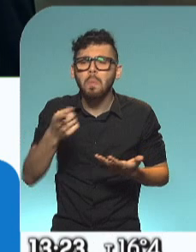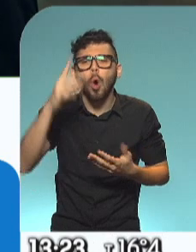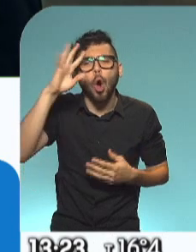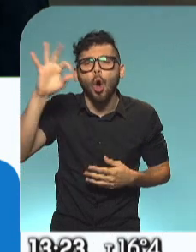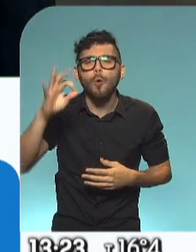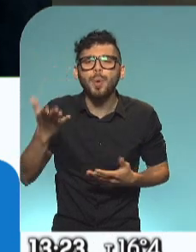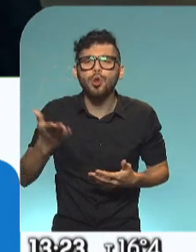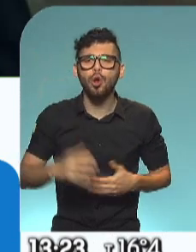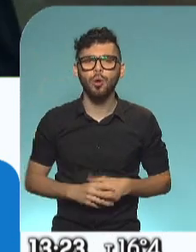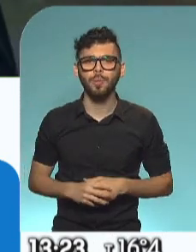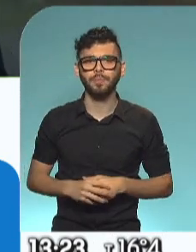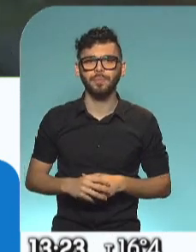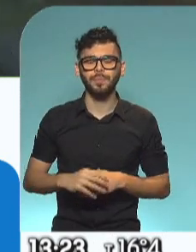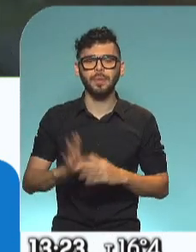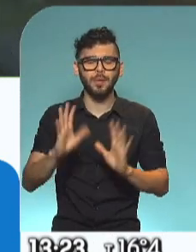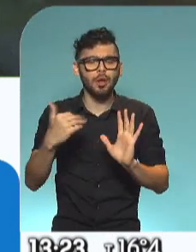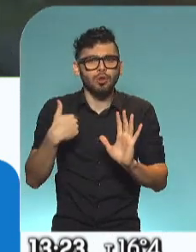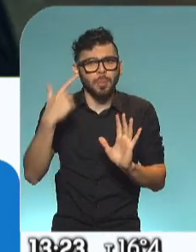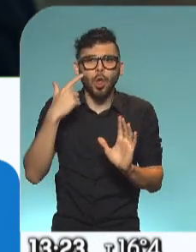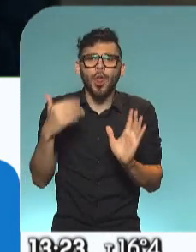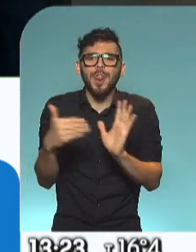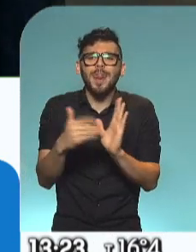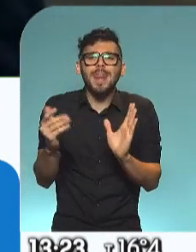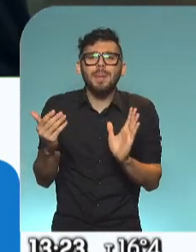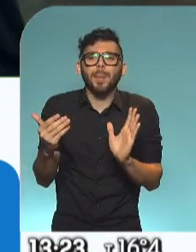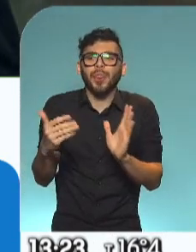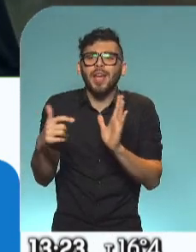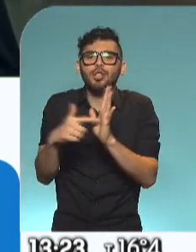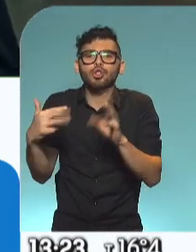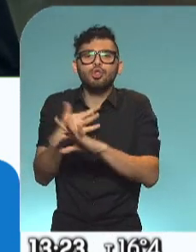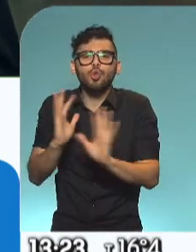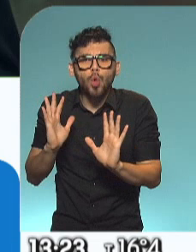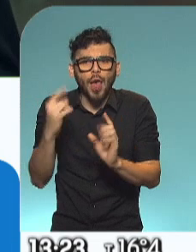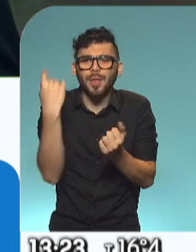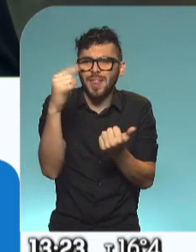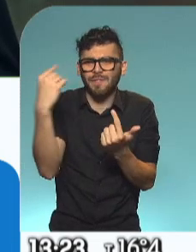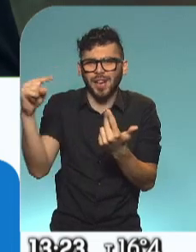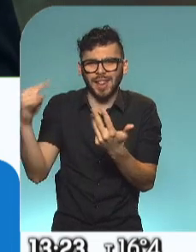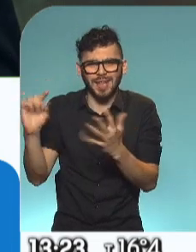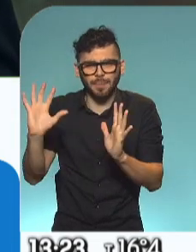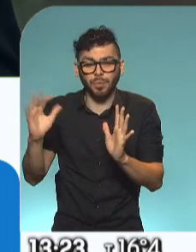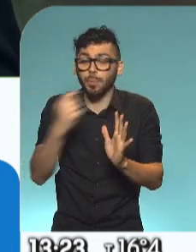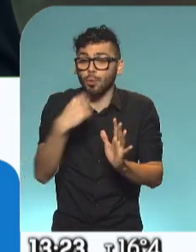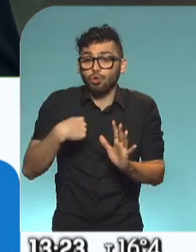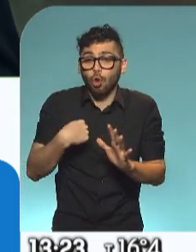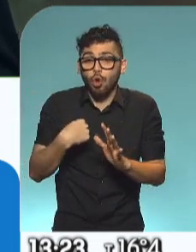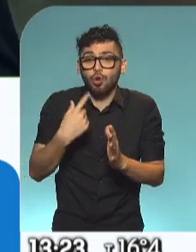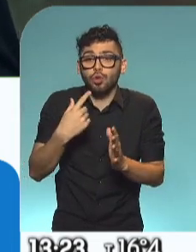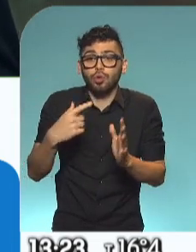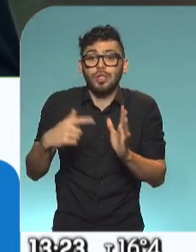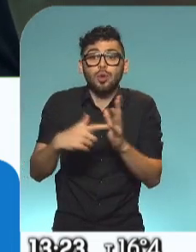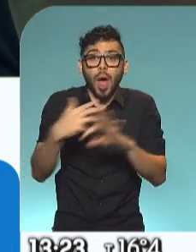por ahí puede variar dependiendo de la ciudad donde uno está, ¿no es cierto? Pero me parece en las ciudades donde estoy yo, que son Nueva York